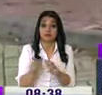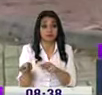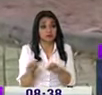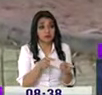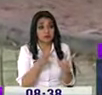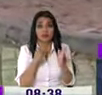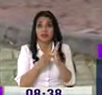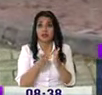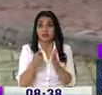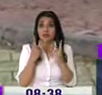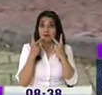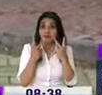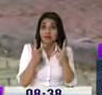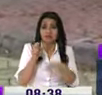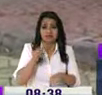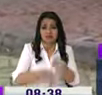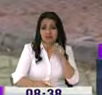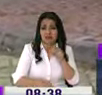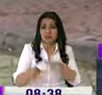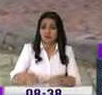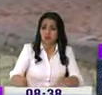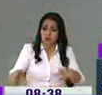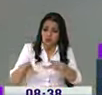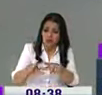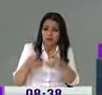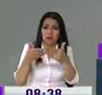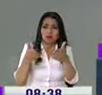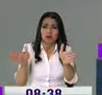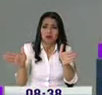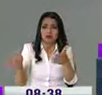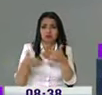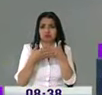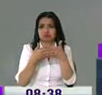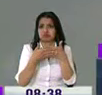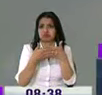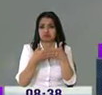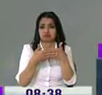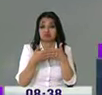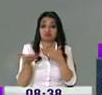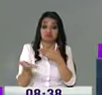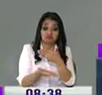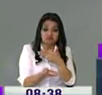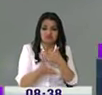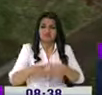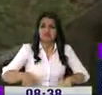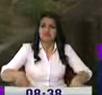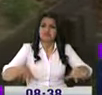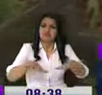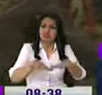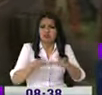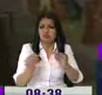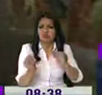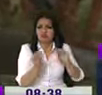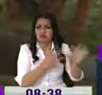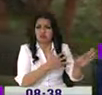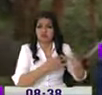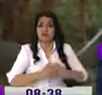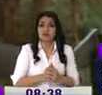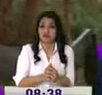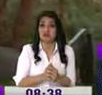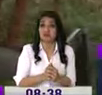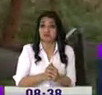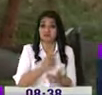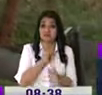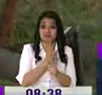con estas imágenes, zonas en las que las puertas se cerraron y se dio paso a una especie de ciudad fantasma. Si bien las proyecciones